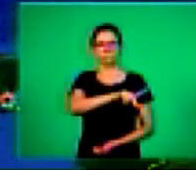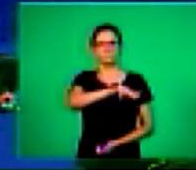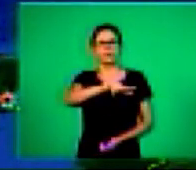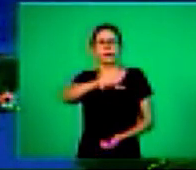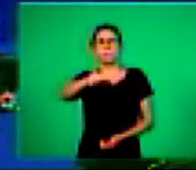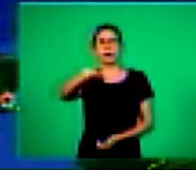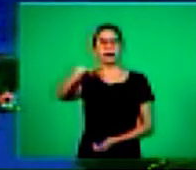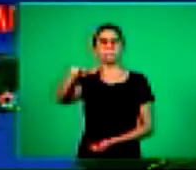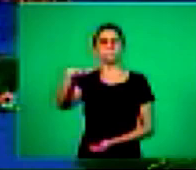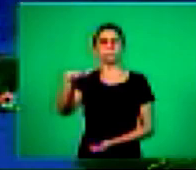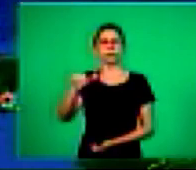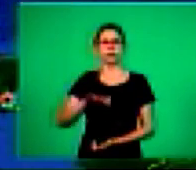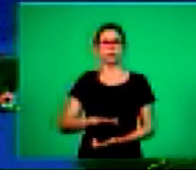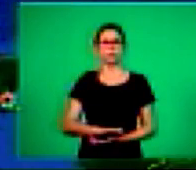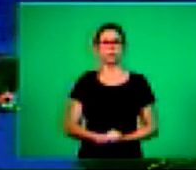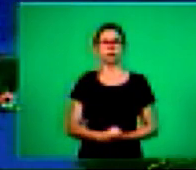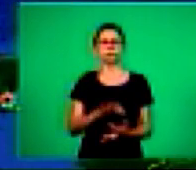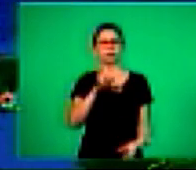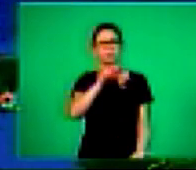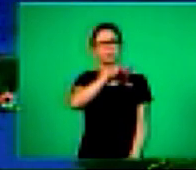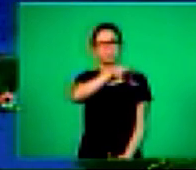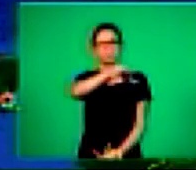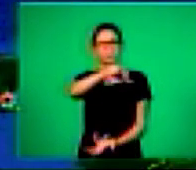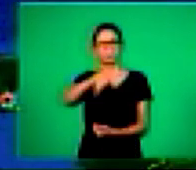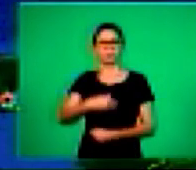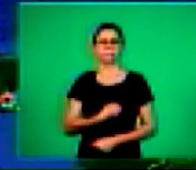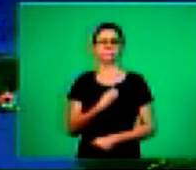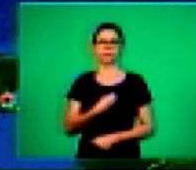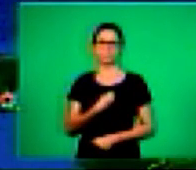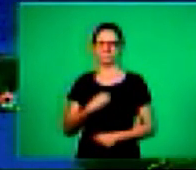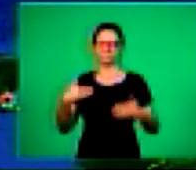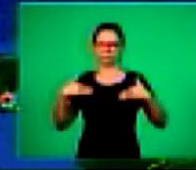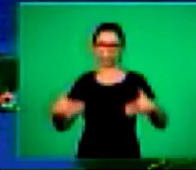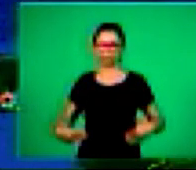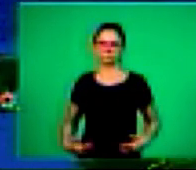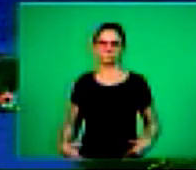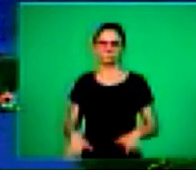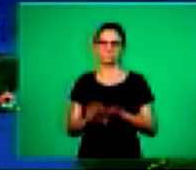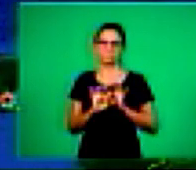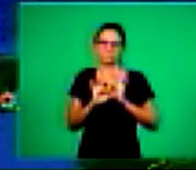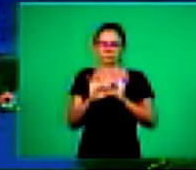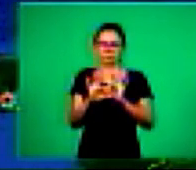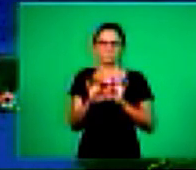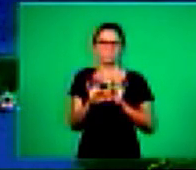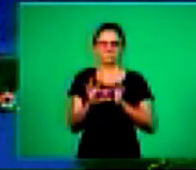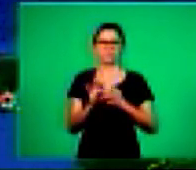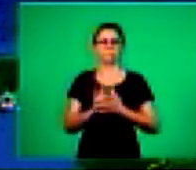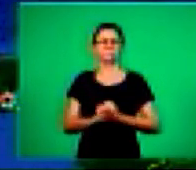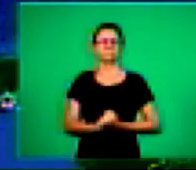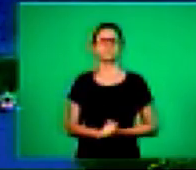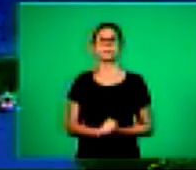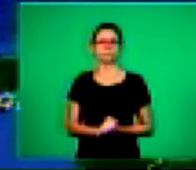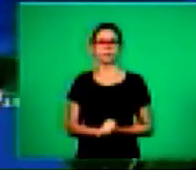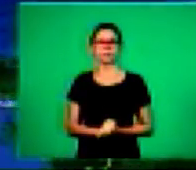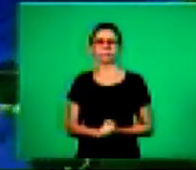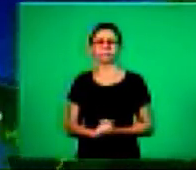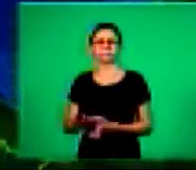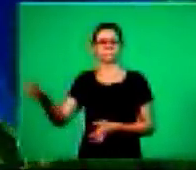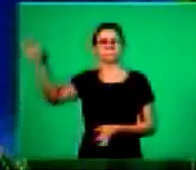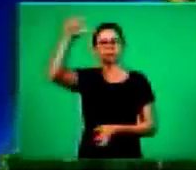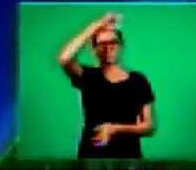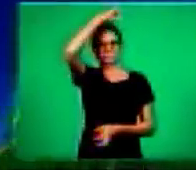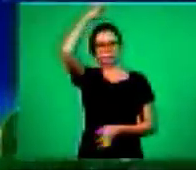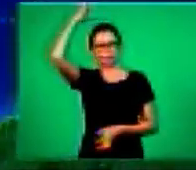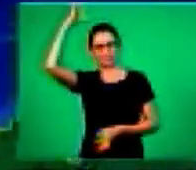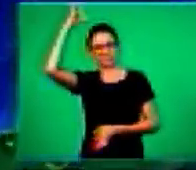hermanos de todas partes del mundo participan de un mismo culto en conjunto en el mismo cuerpo y en un mismo